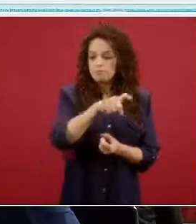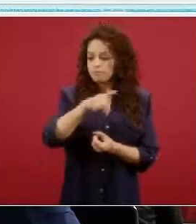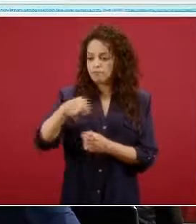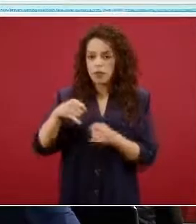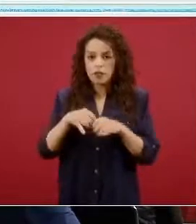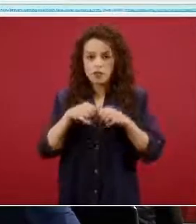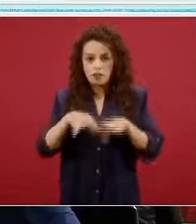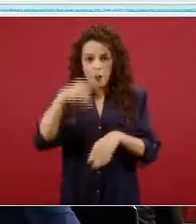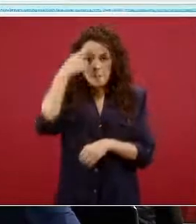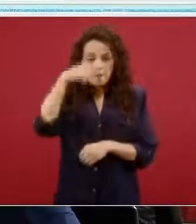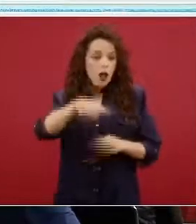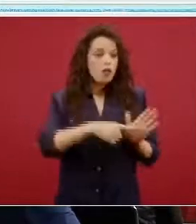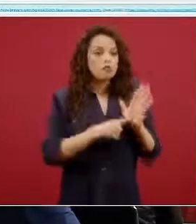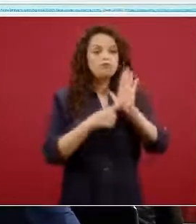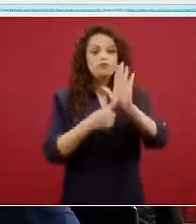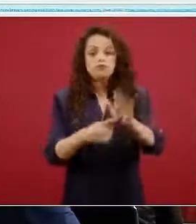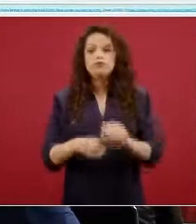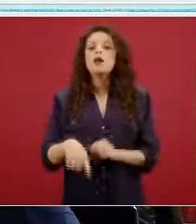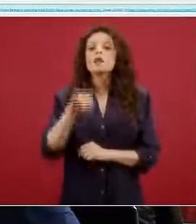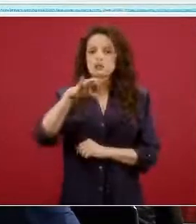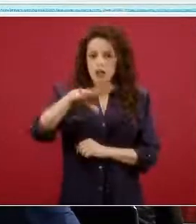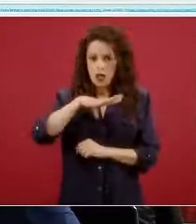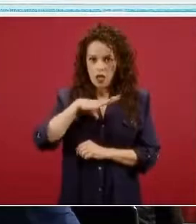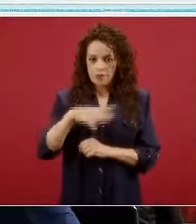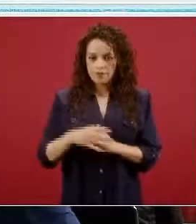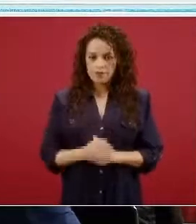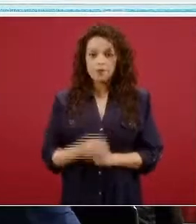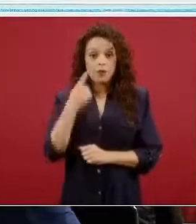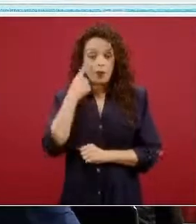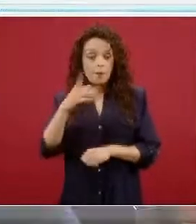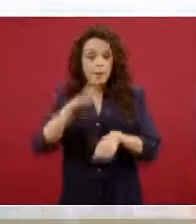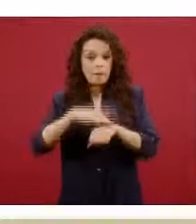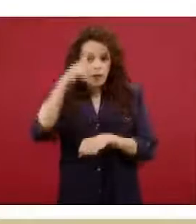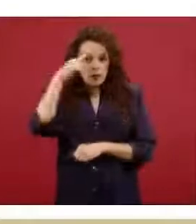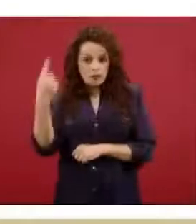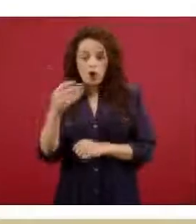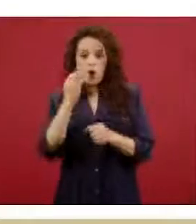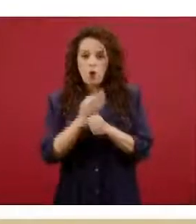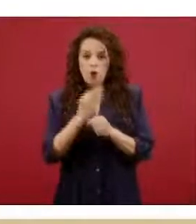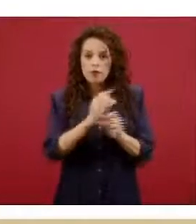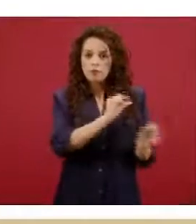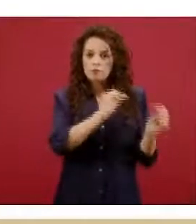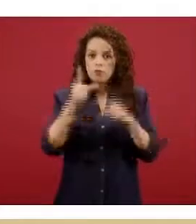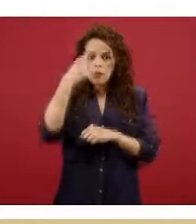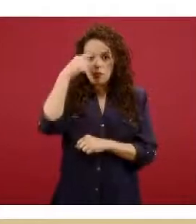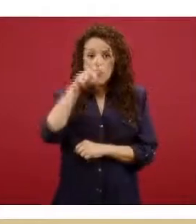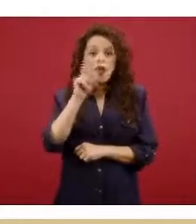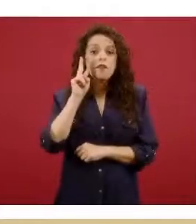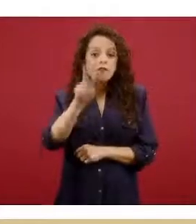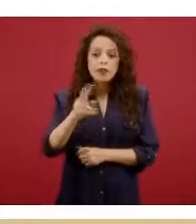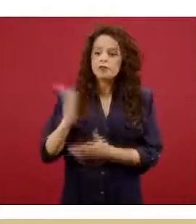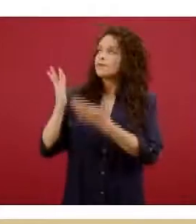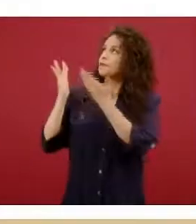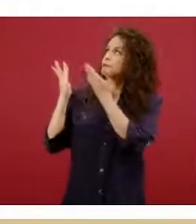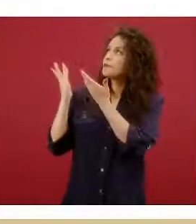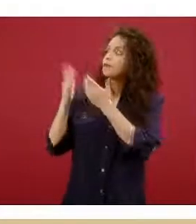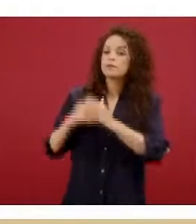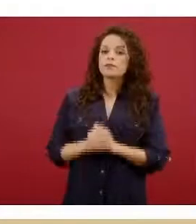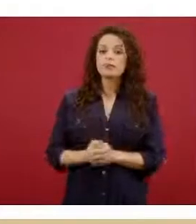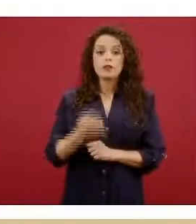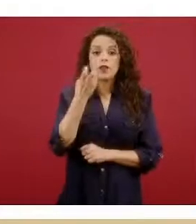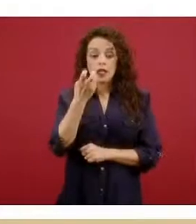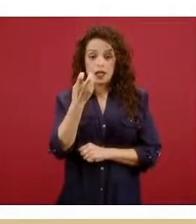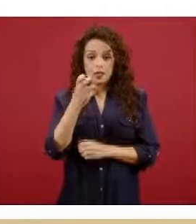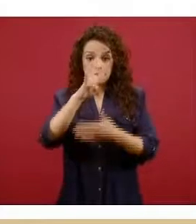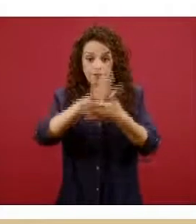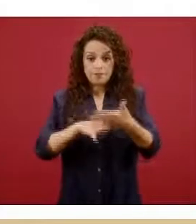lo que existe. Para facilitarlo, aquí lo tenemos y con mucho gusto lo volvemos a mostrar. En esta tabla resumen, en las